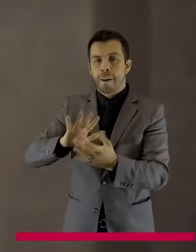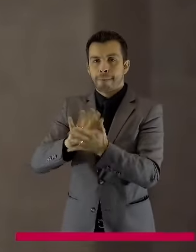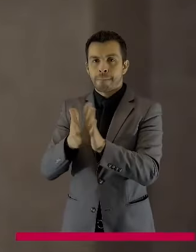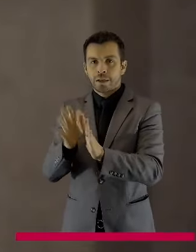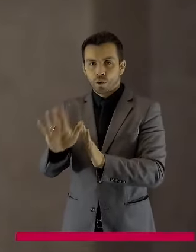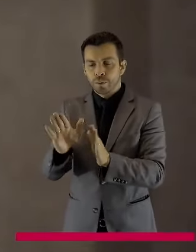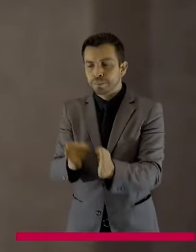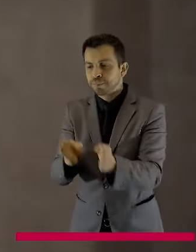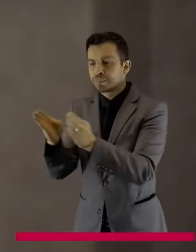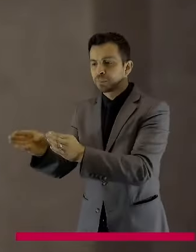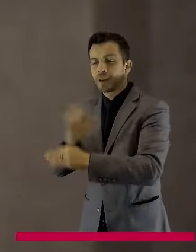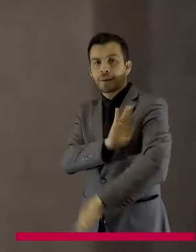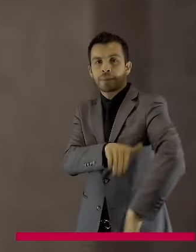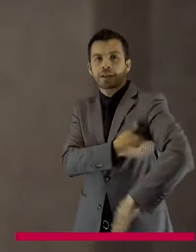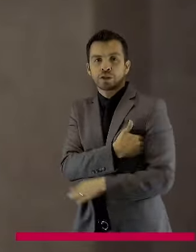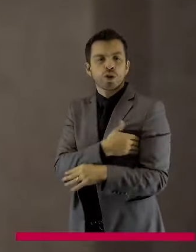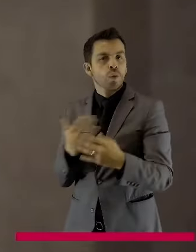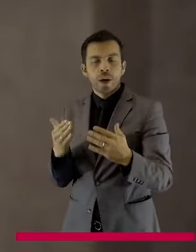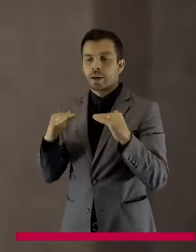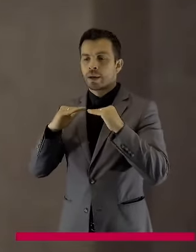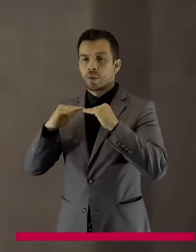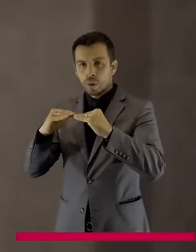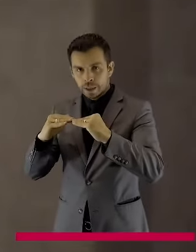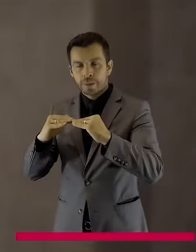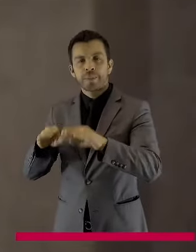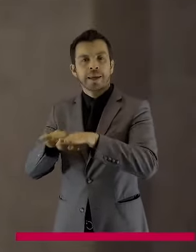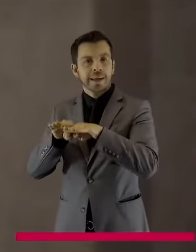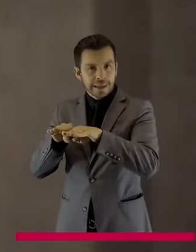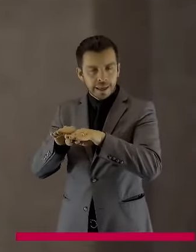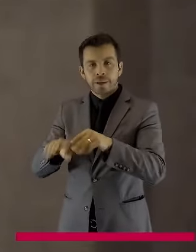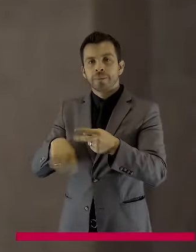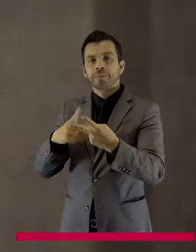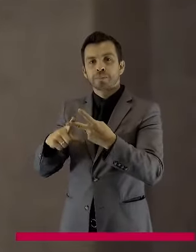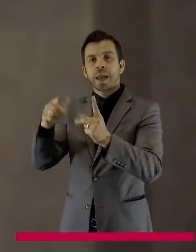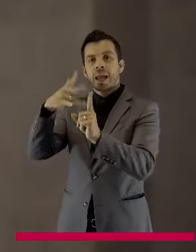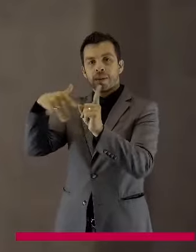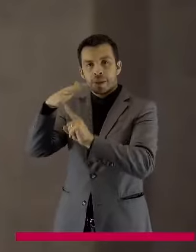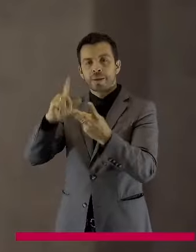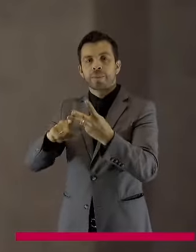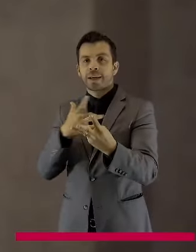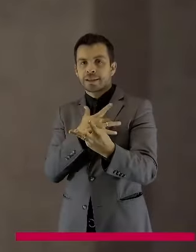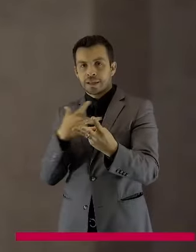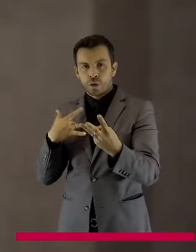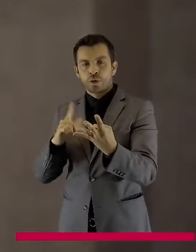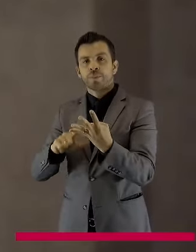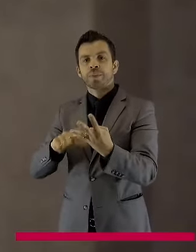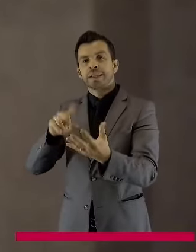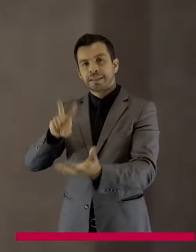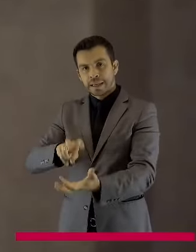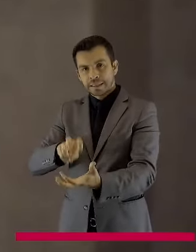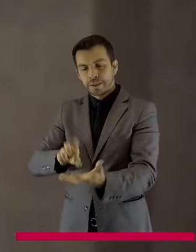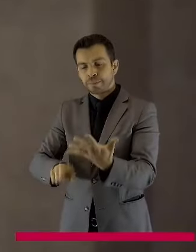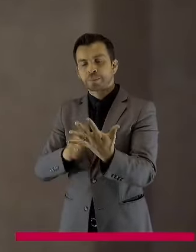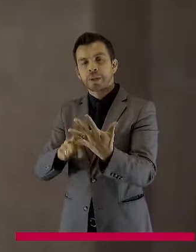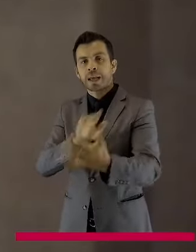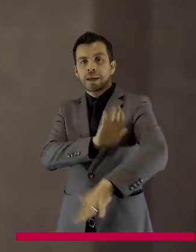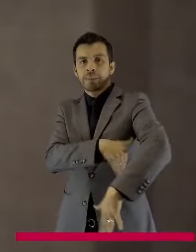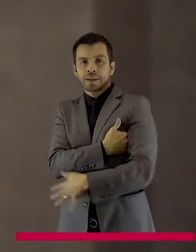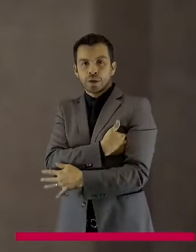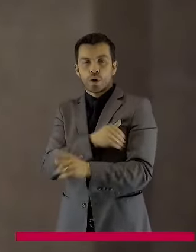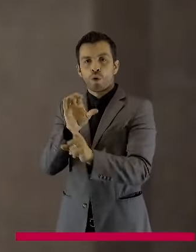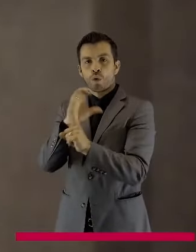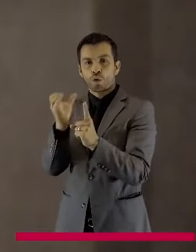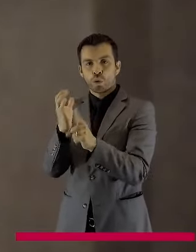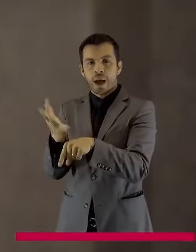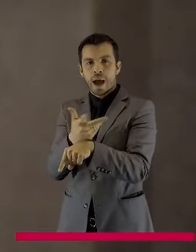Paz, los Ministerios de la Igualdad, Equidad, Ambiente, Salud, Ciencia, Ministerio de las Culturas,